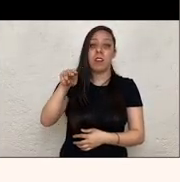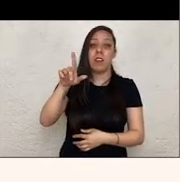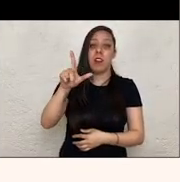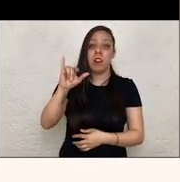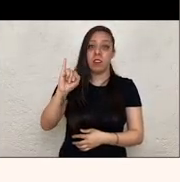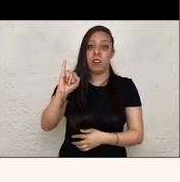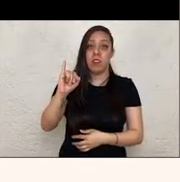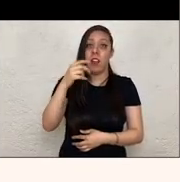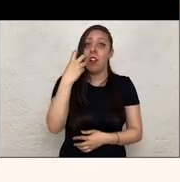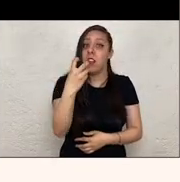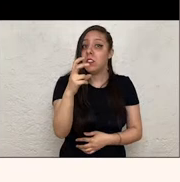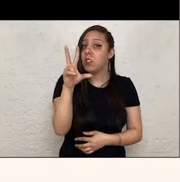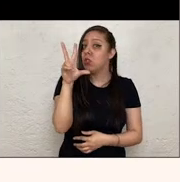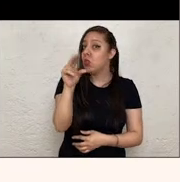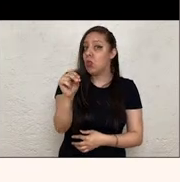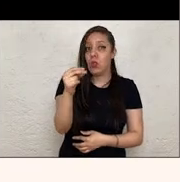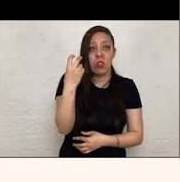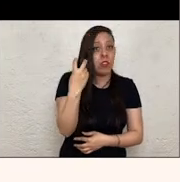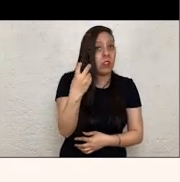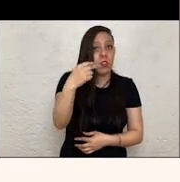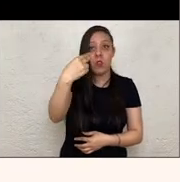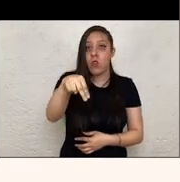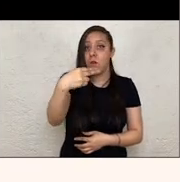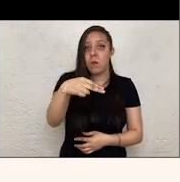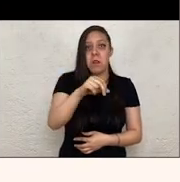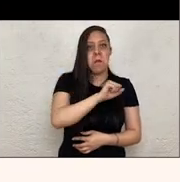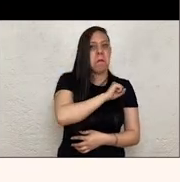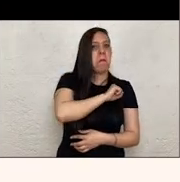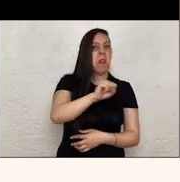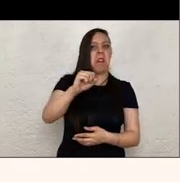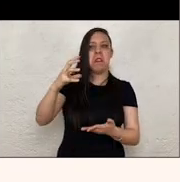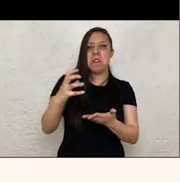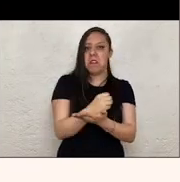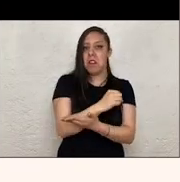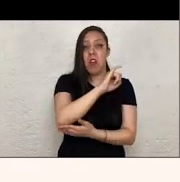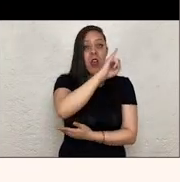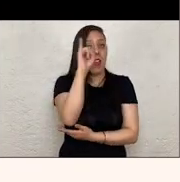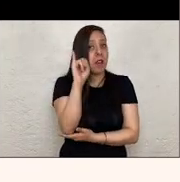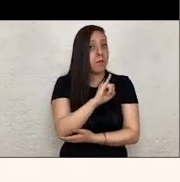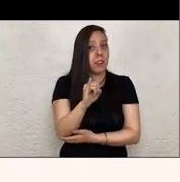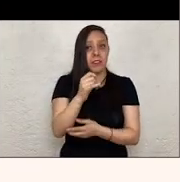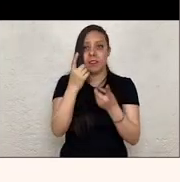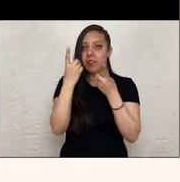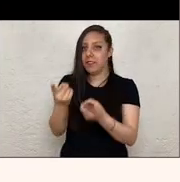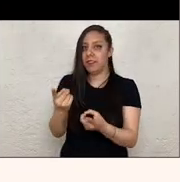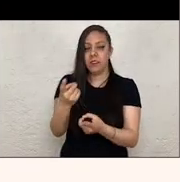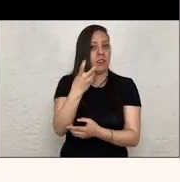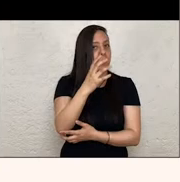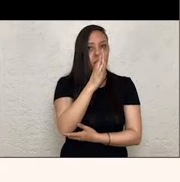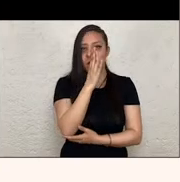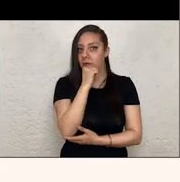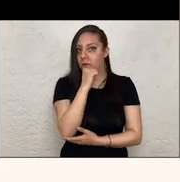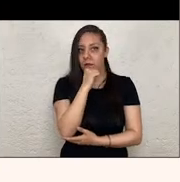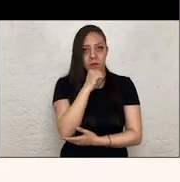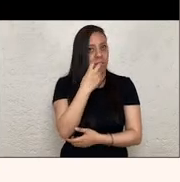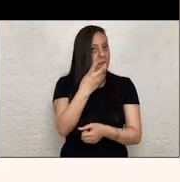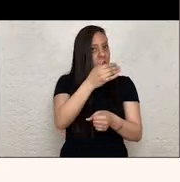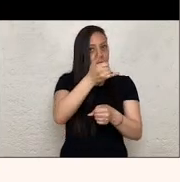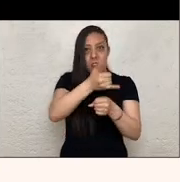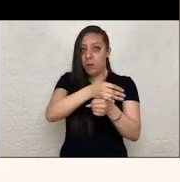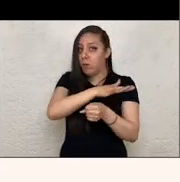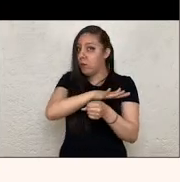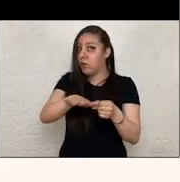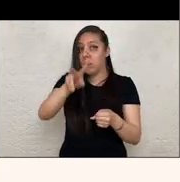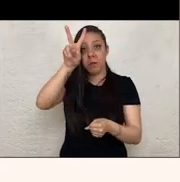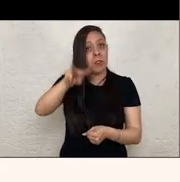pero no es cierto. Era un nombre de mala suerte que nunca se daba. Teóricamente era posible dar